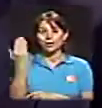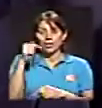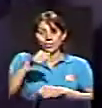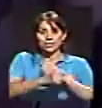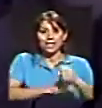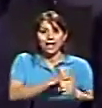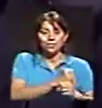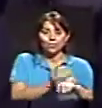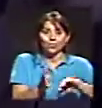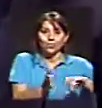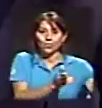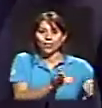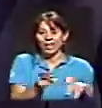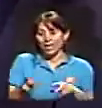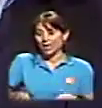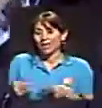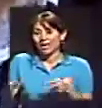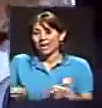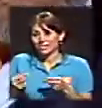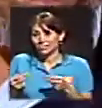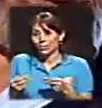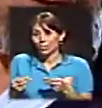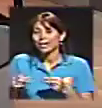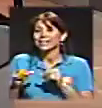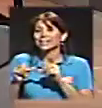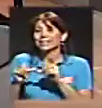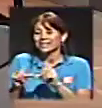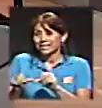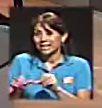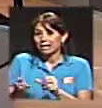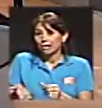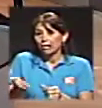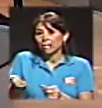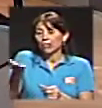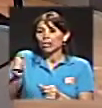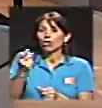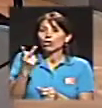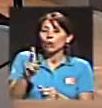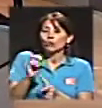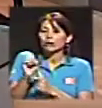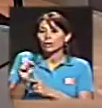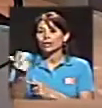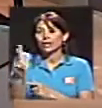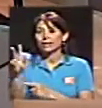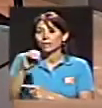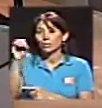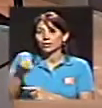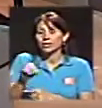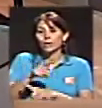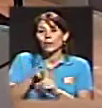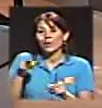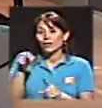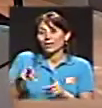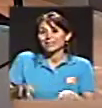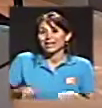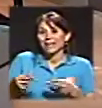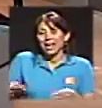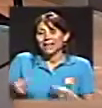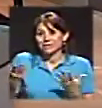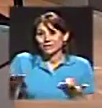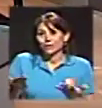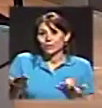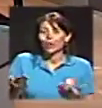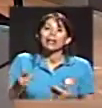sigue creciendo un 12-13%, pero ese gasto es un tercio de lo que crecía en los, digamos, 3 años